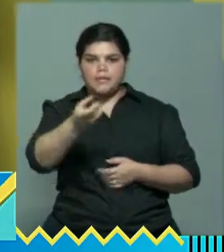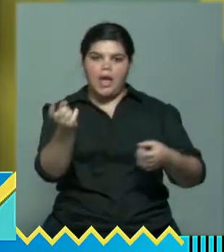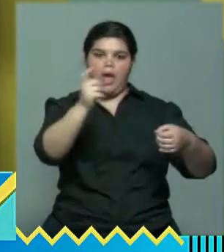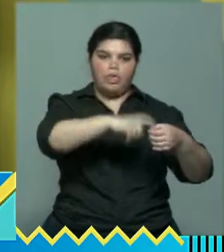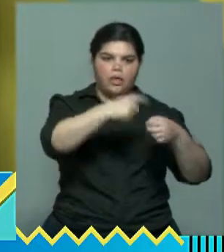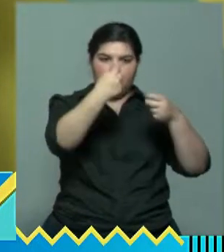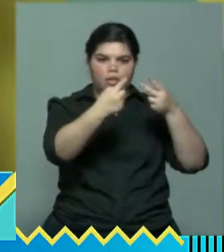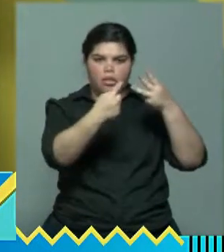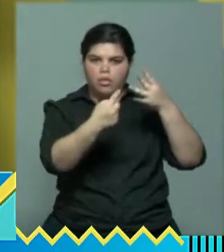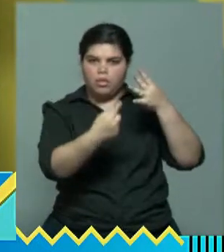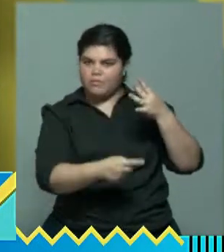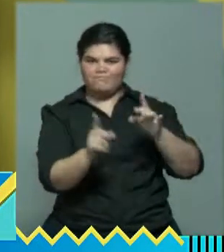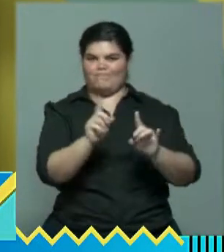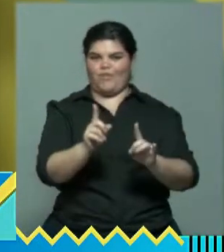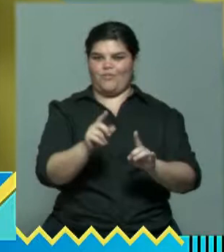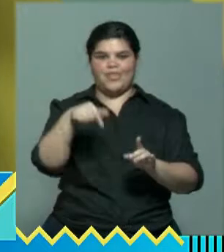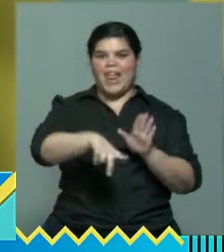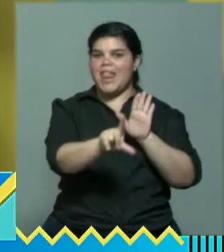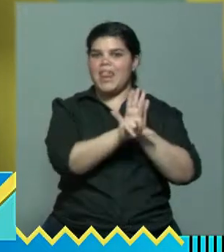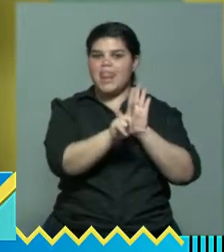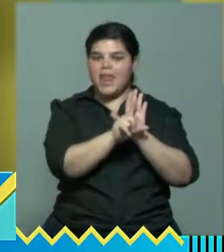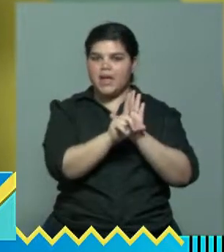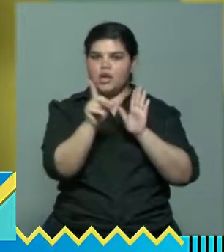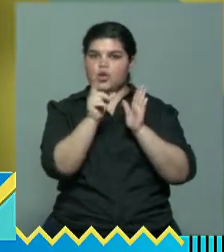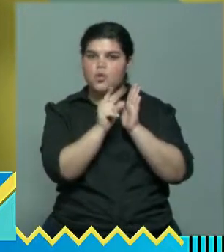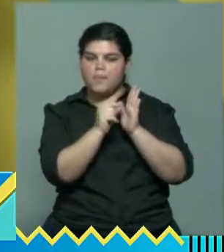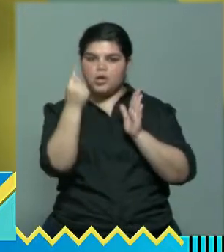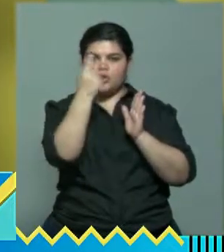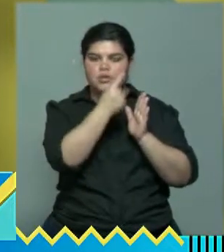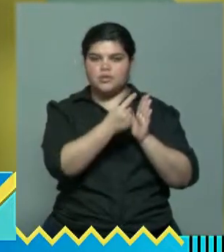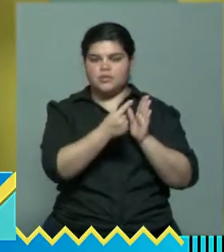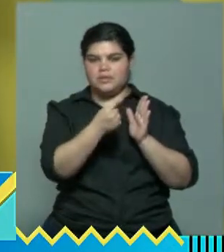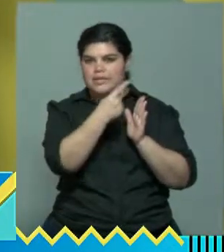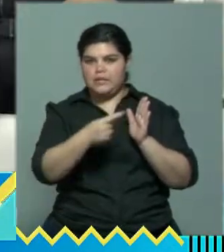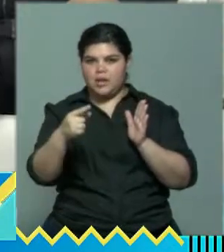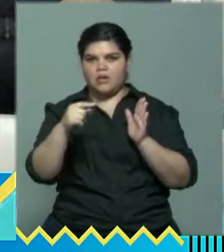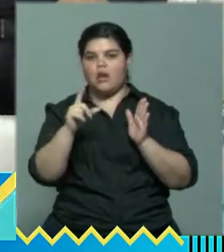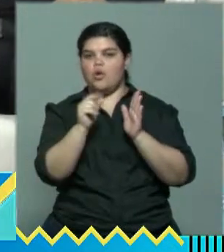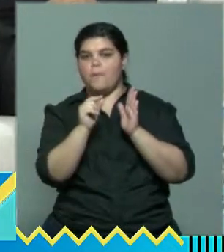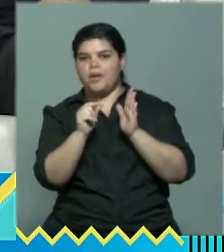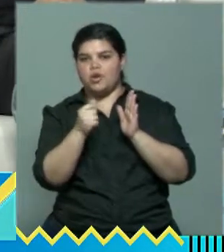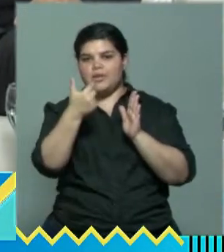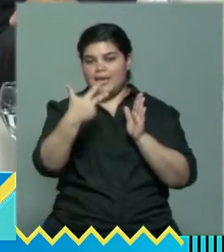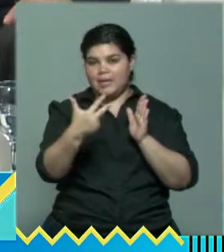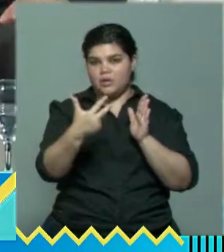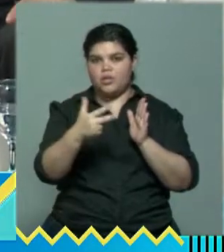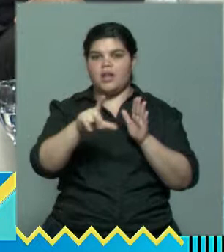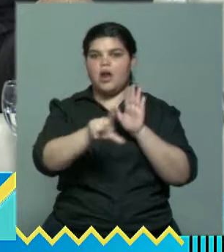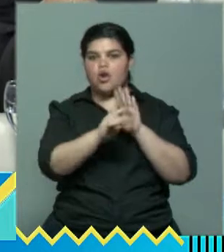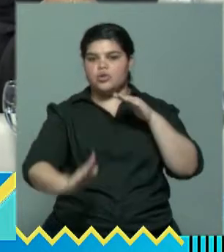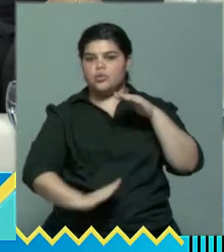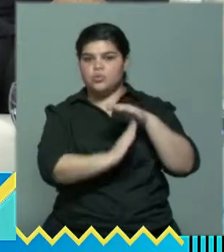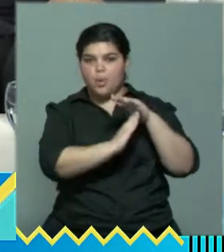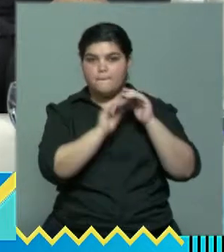etcétera. Esta ley, basada en el artículo 200, inciso 3 de la Constitución Provincial, lo que dice,